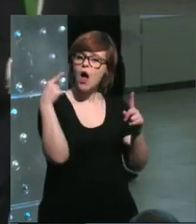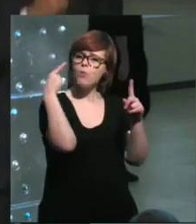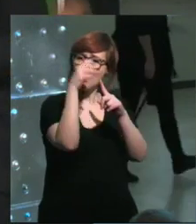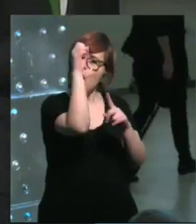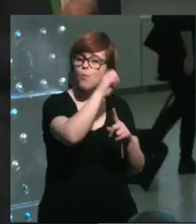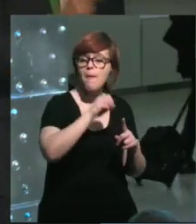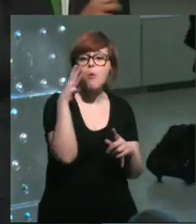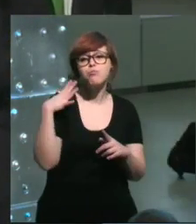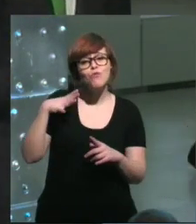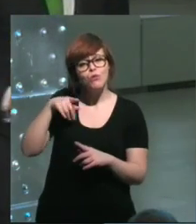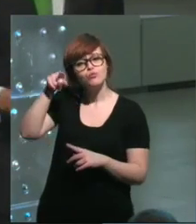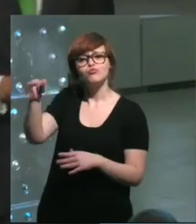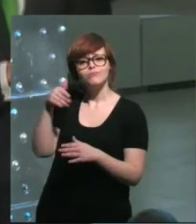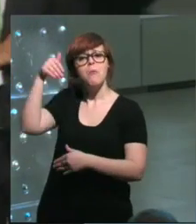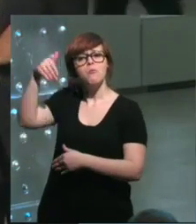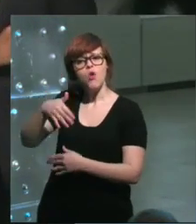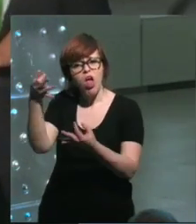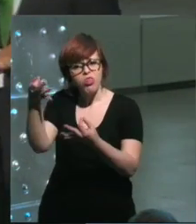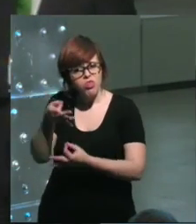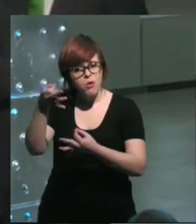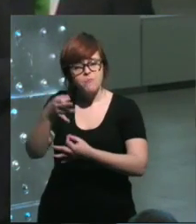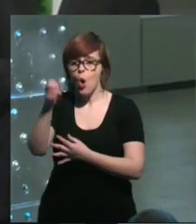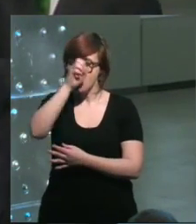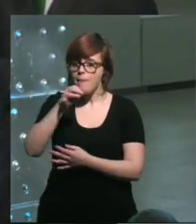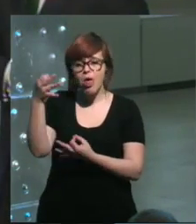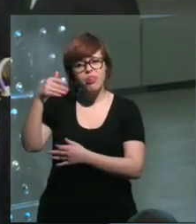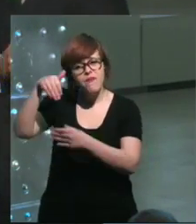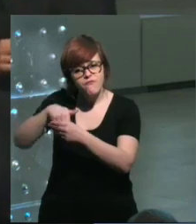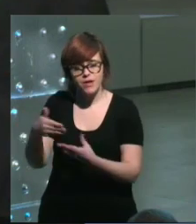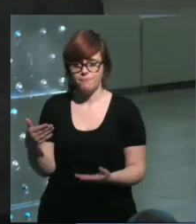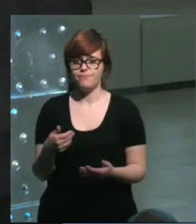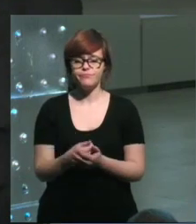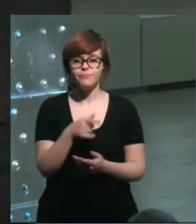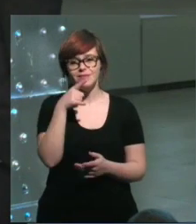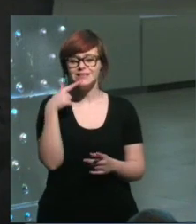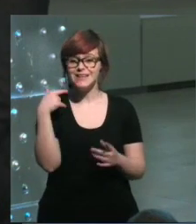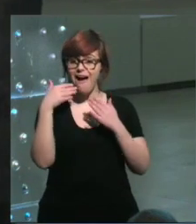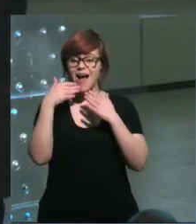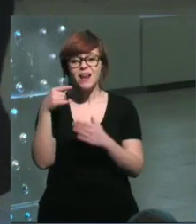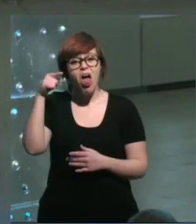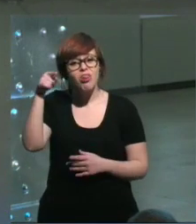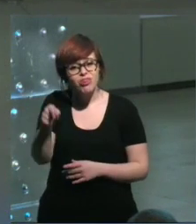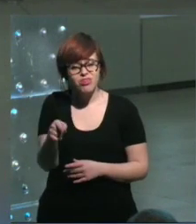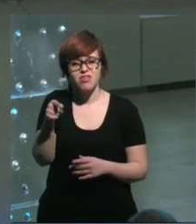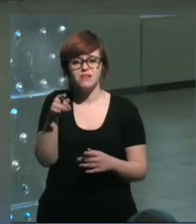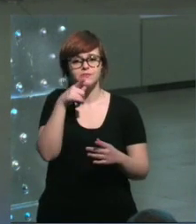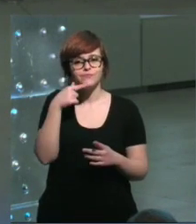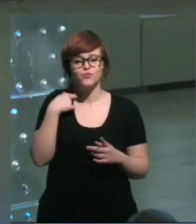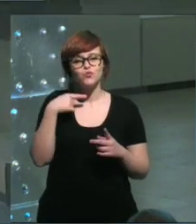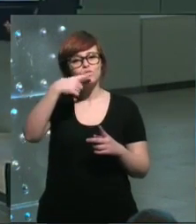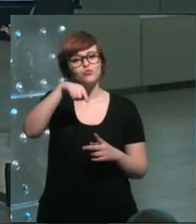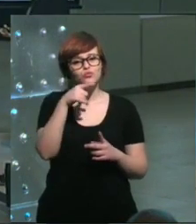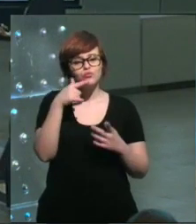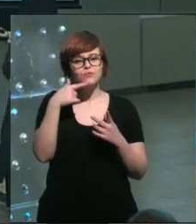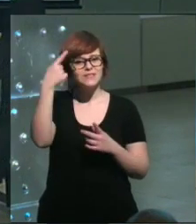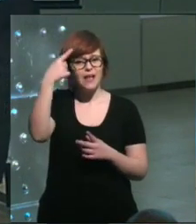elecciones, por favor, vota. Eso tenía un indicador claro para nosotros sobre cuáles iban a ser